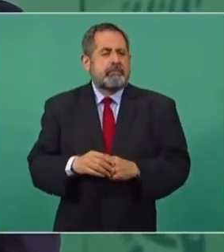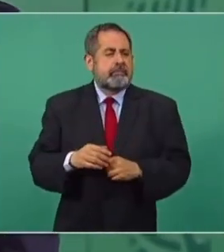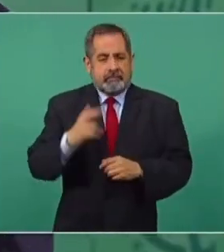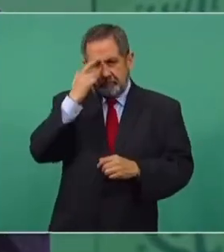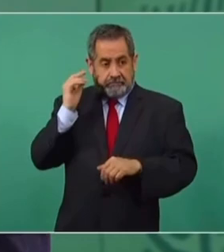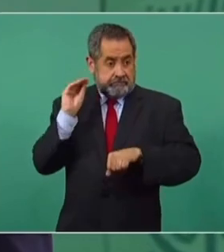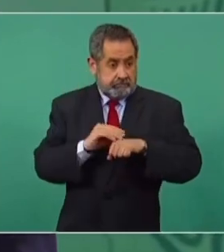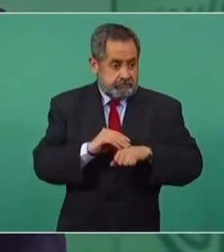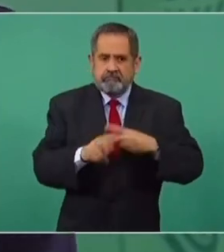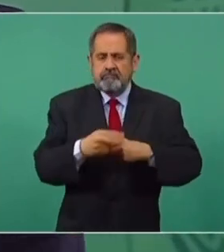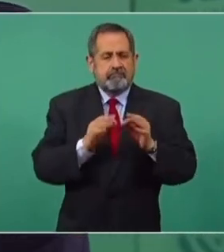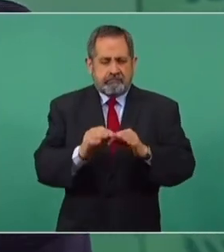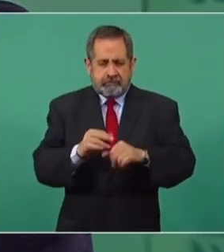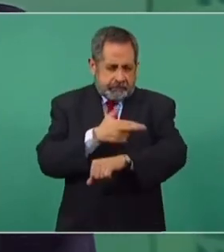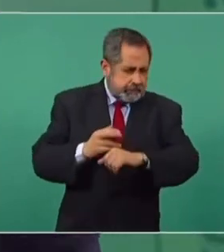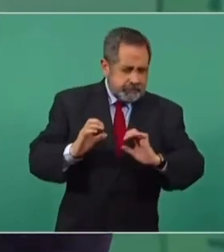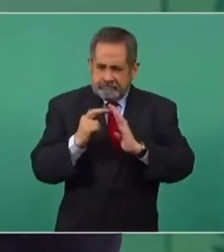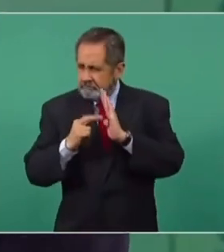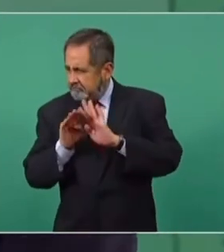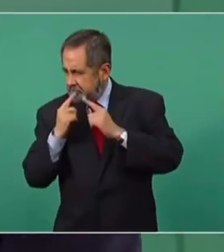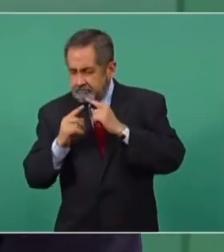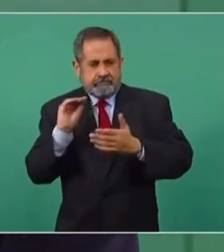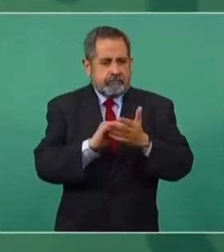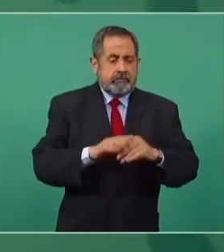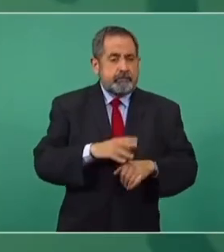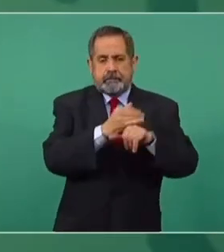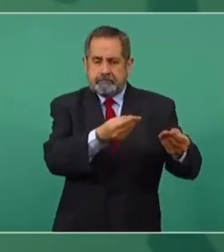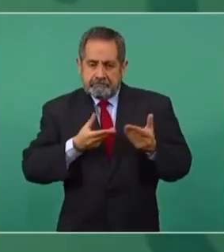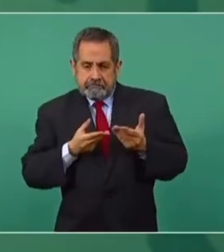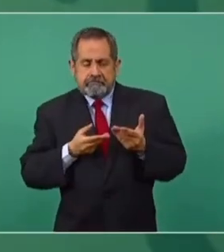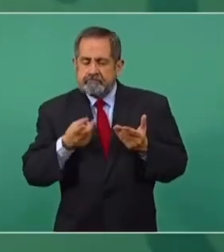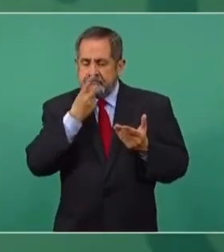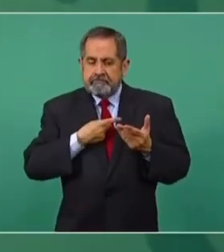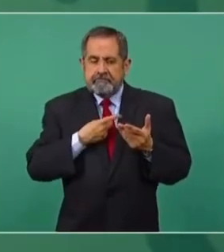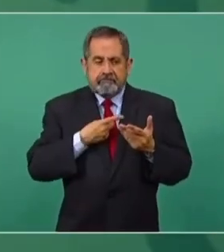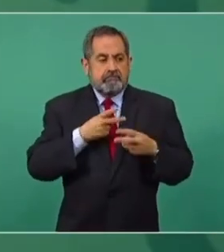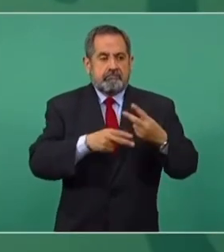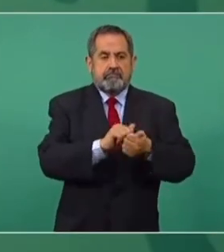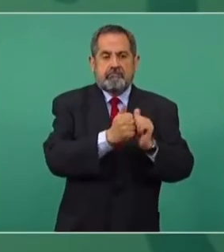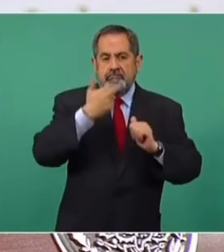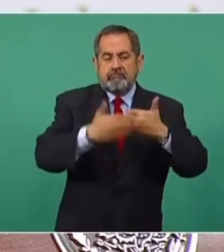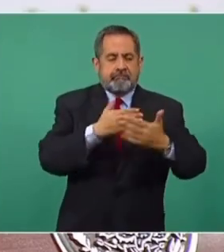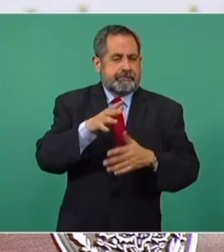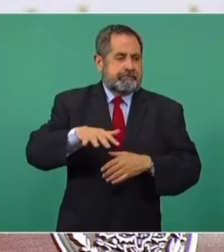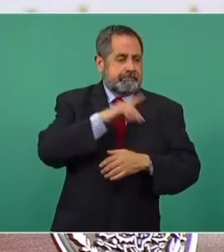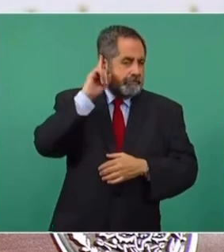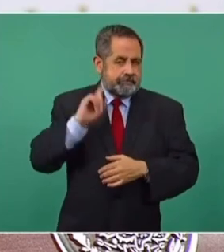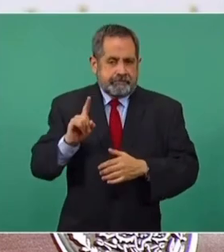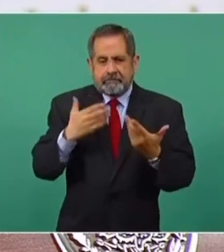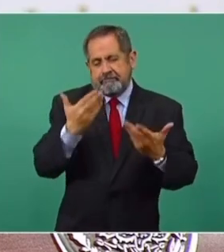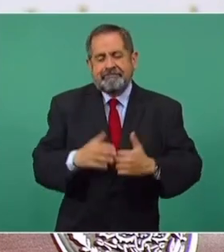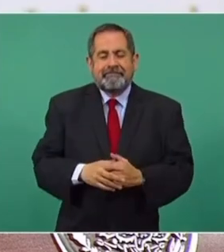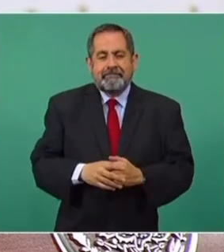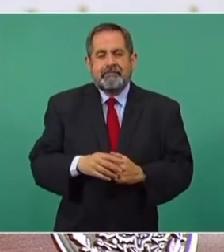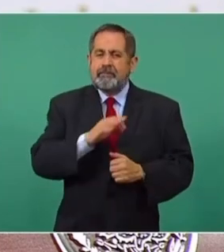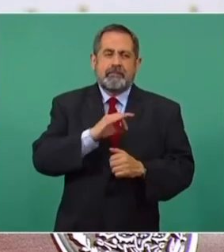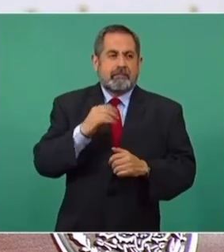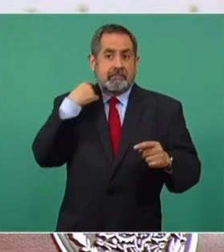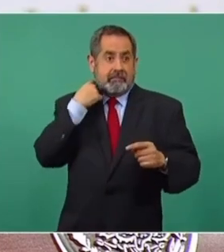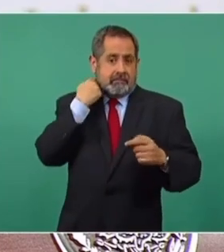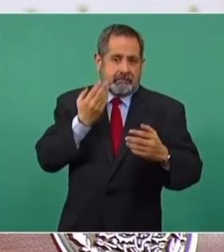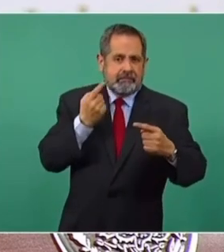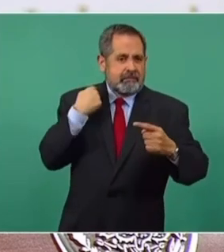desde que fuimos, por las medidas que se tomaron. Tengo información de que están mejorando las cosas en Zacatecas. Estamos hablando de 15